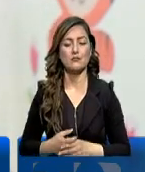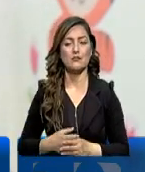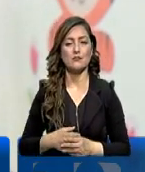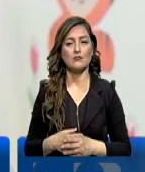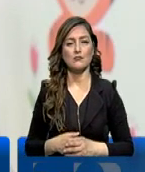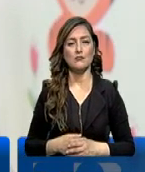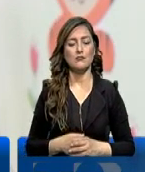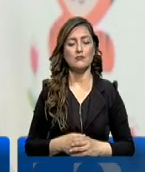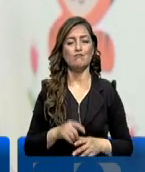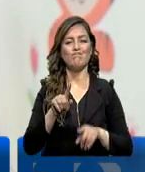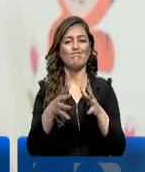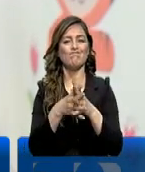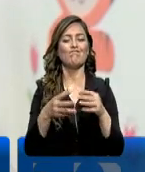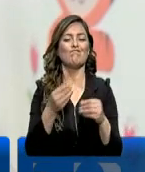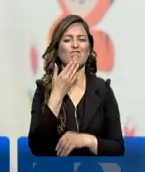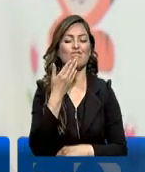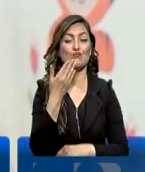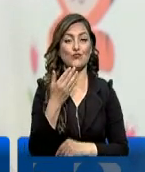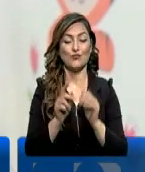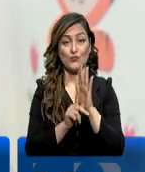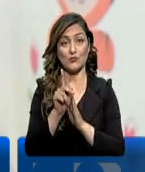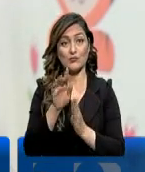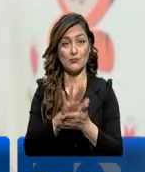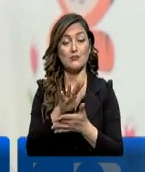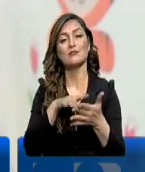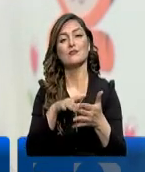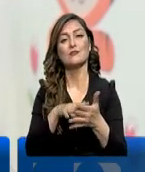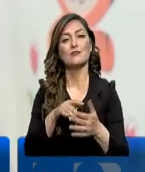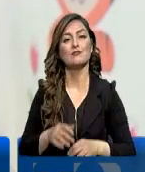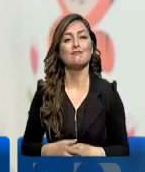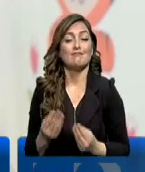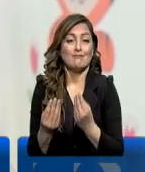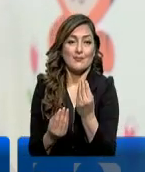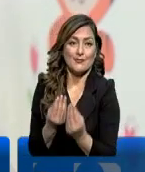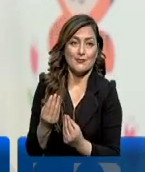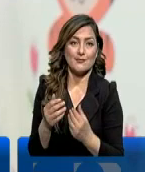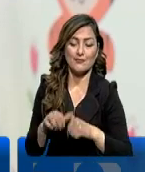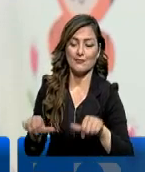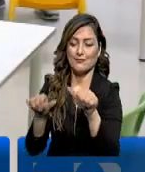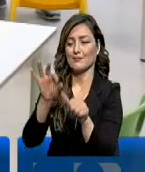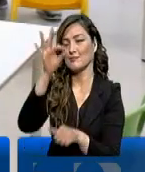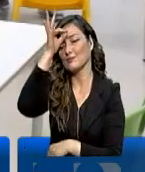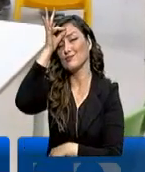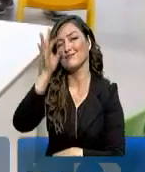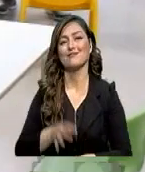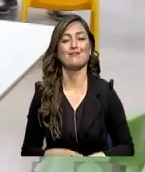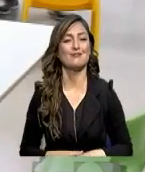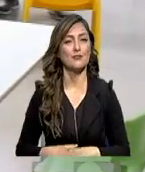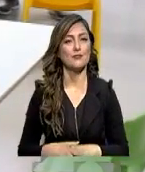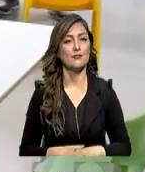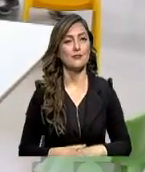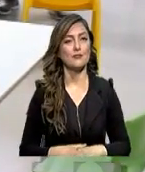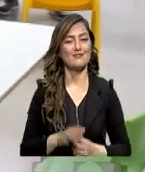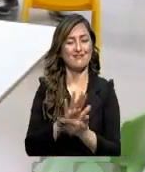que no sean separados de su progreso en la parte educativa, surgen las aulas hospitalarias. Además, se promueve